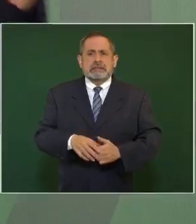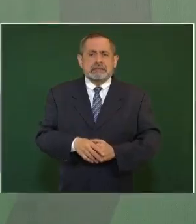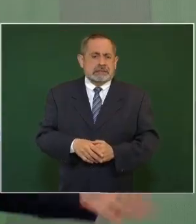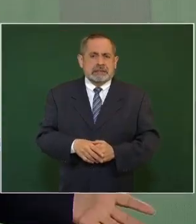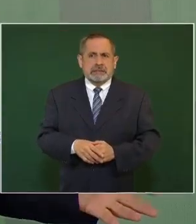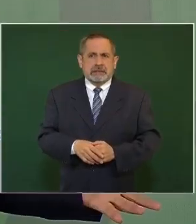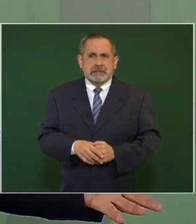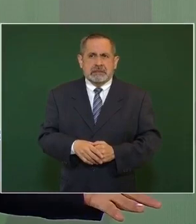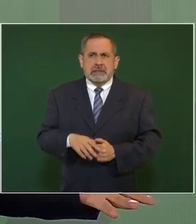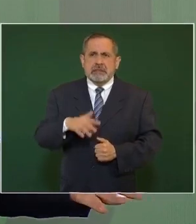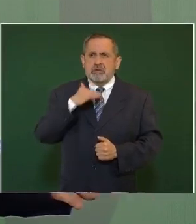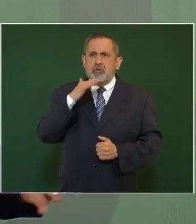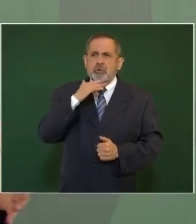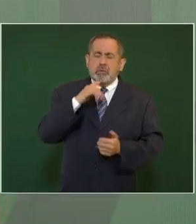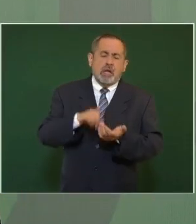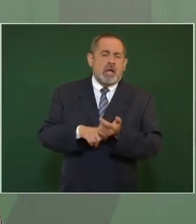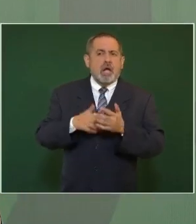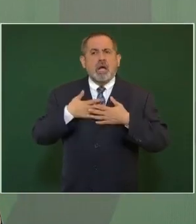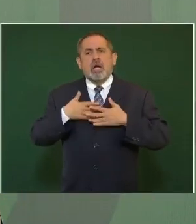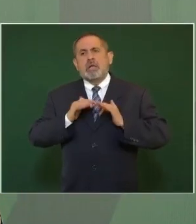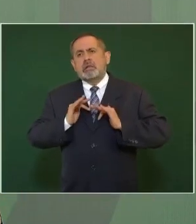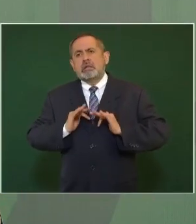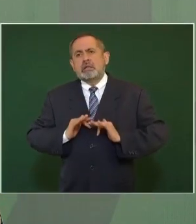no puede vivir tranquilo,